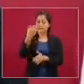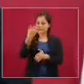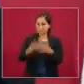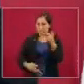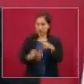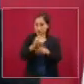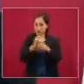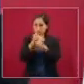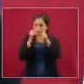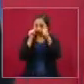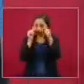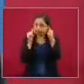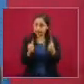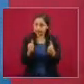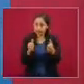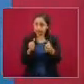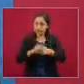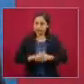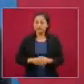es una